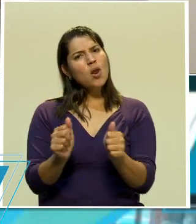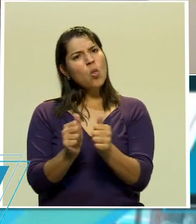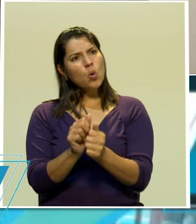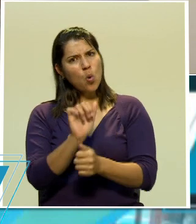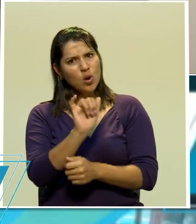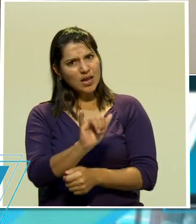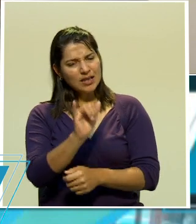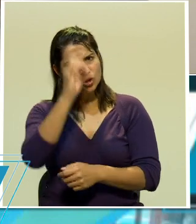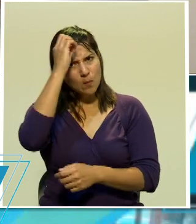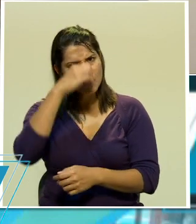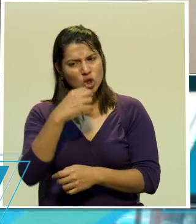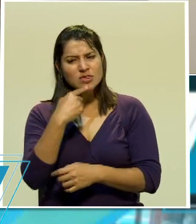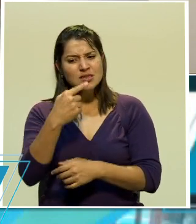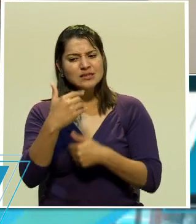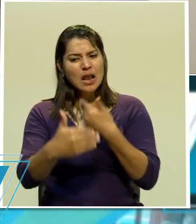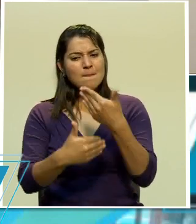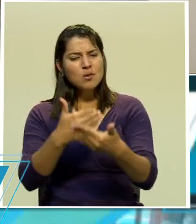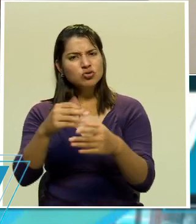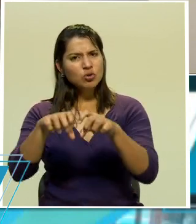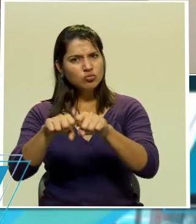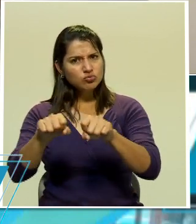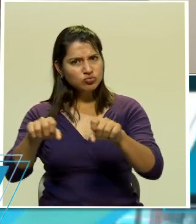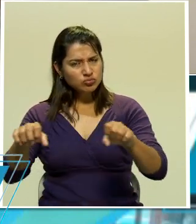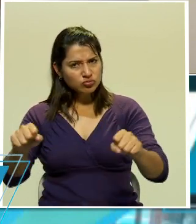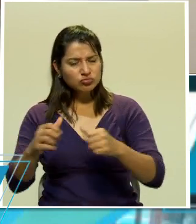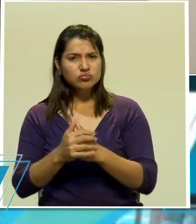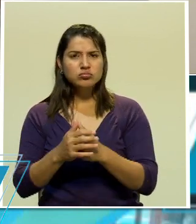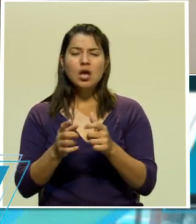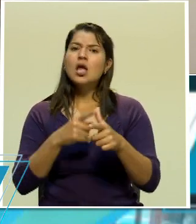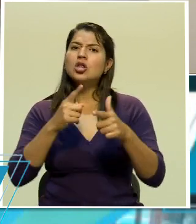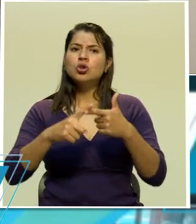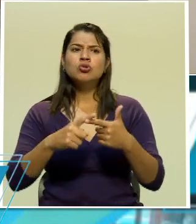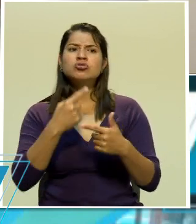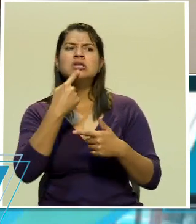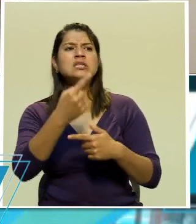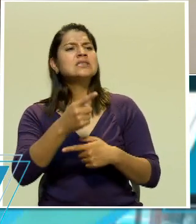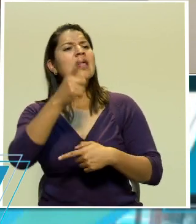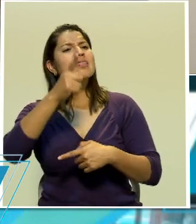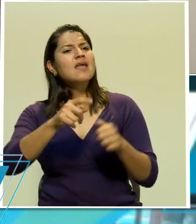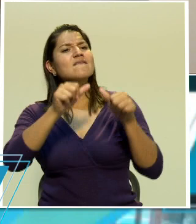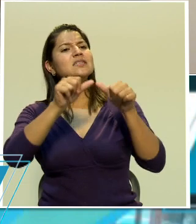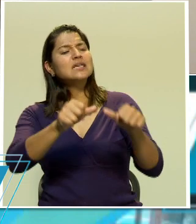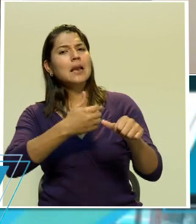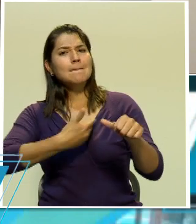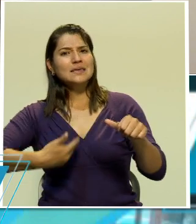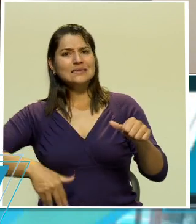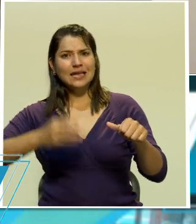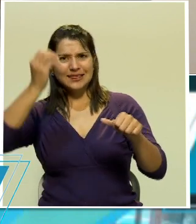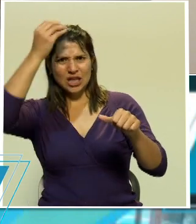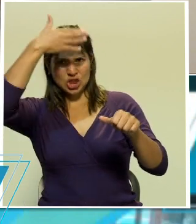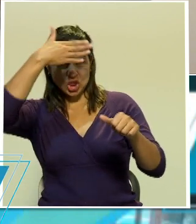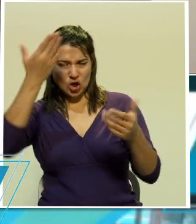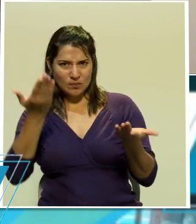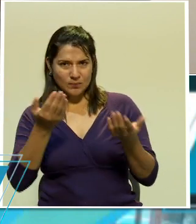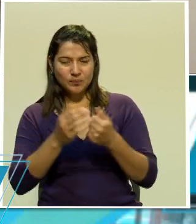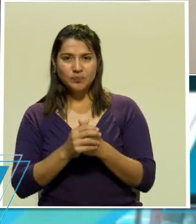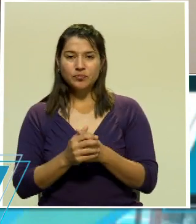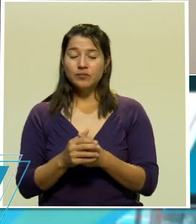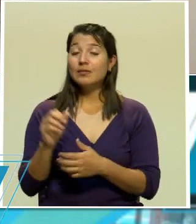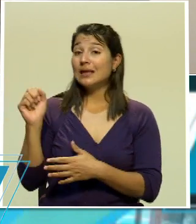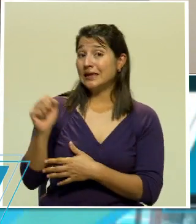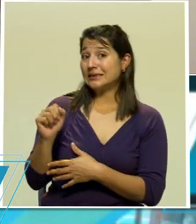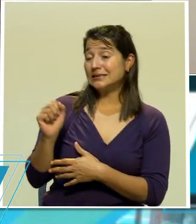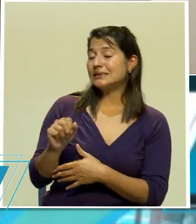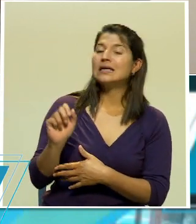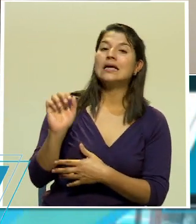y de una realidad paralela en donde Trump continuaría en el poder. Sí, de todos esos que